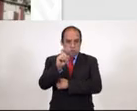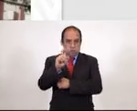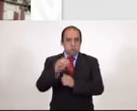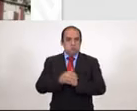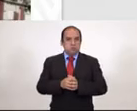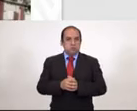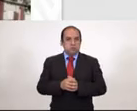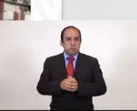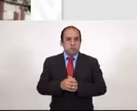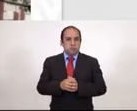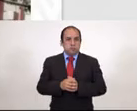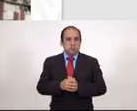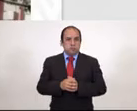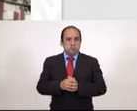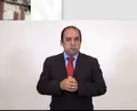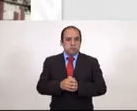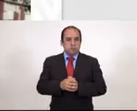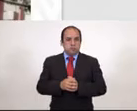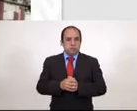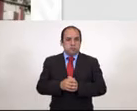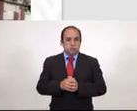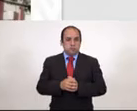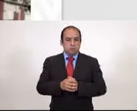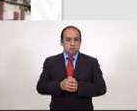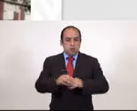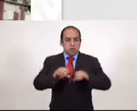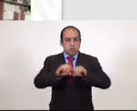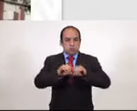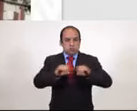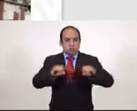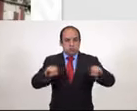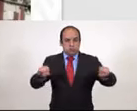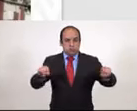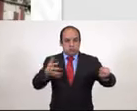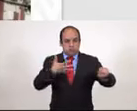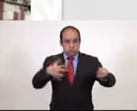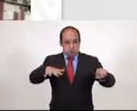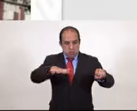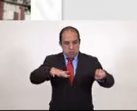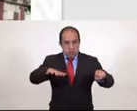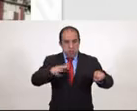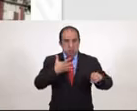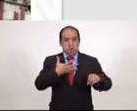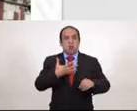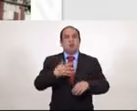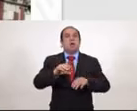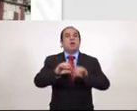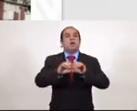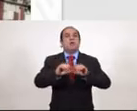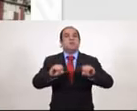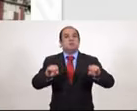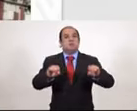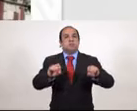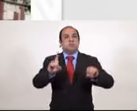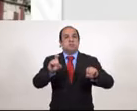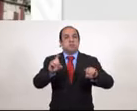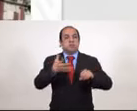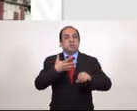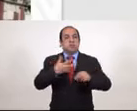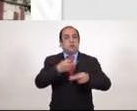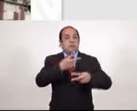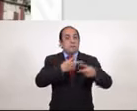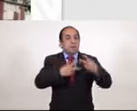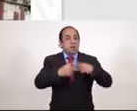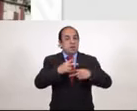conduce en nuestra tubería en esta zona. El agua viene de los sistemas Lerma y Cutzamala. Baja